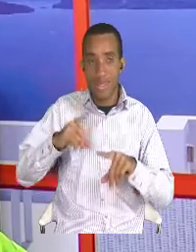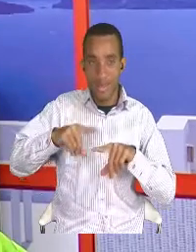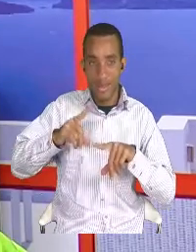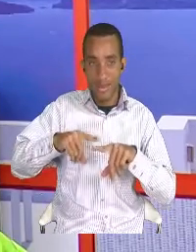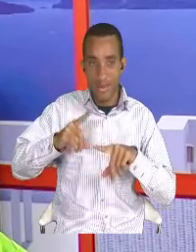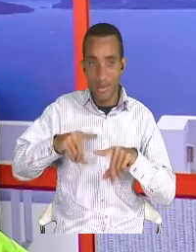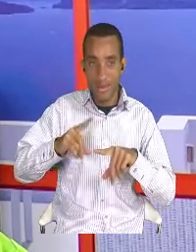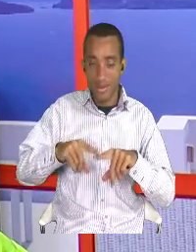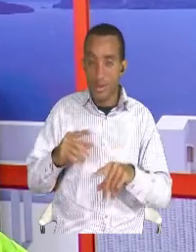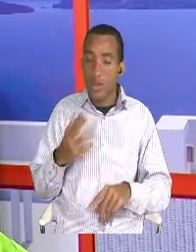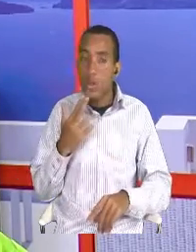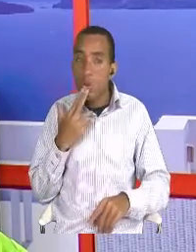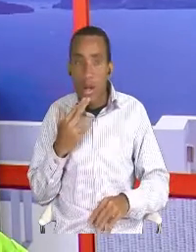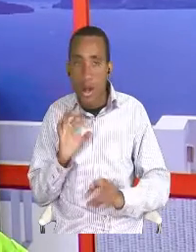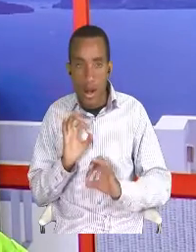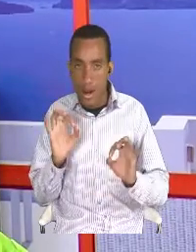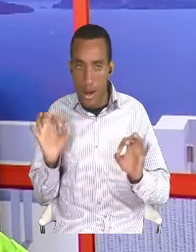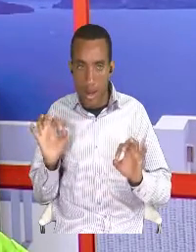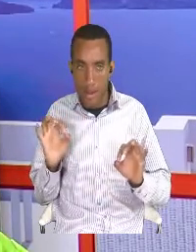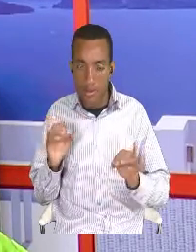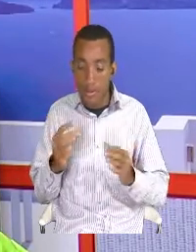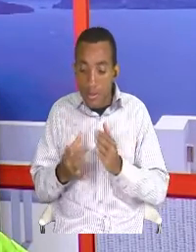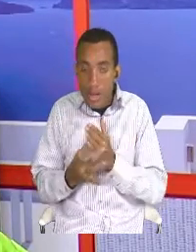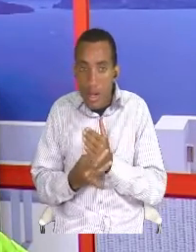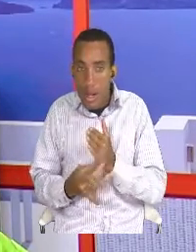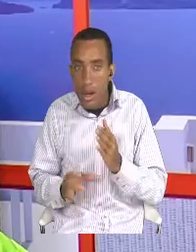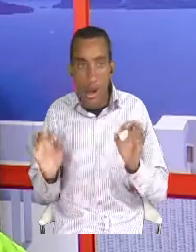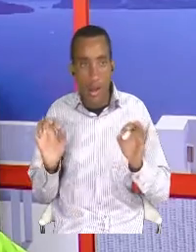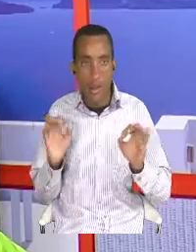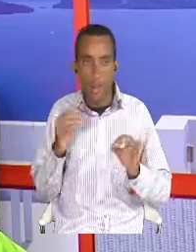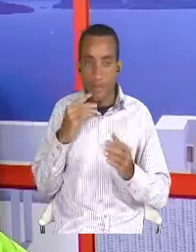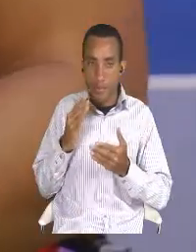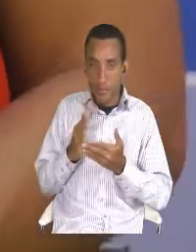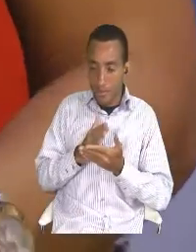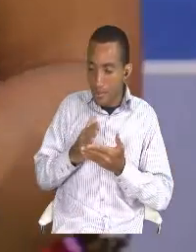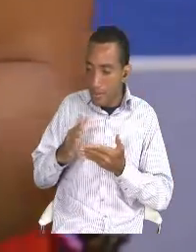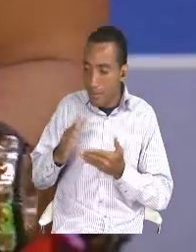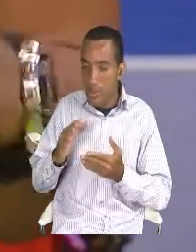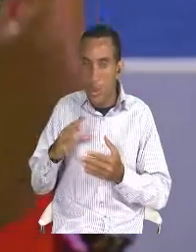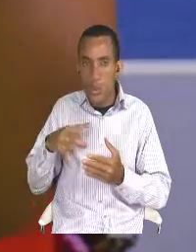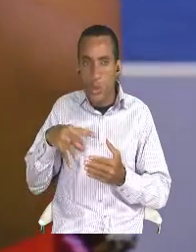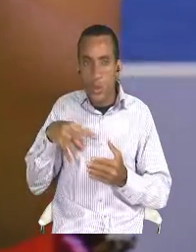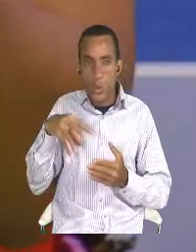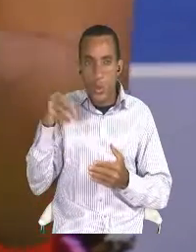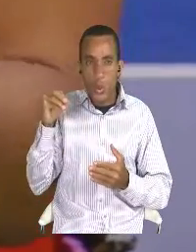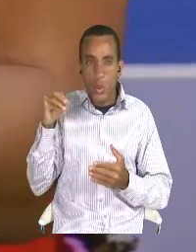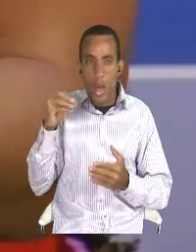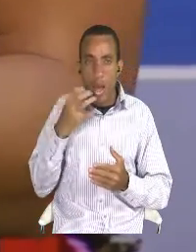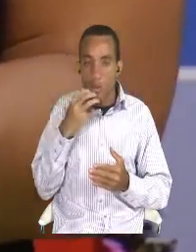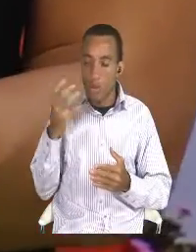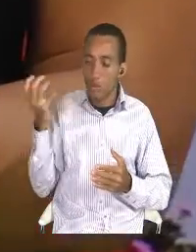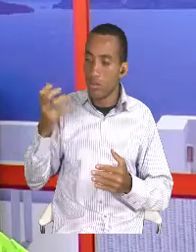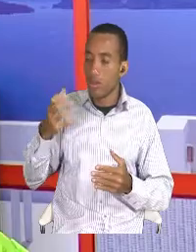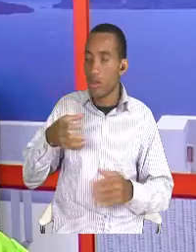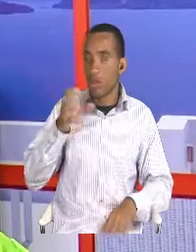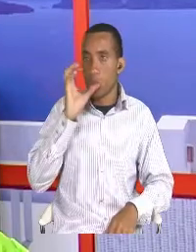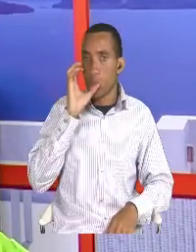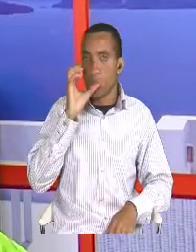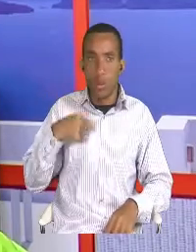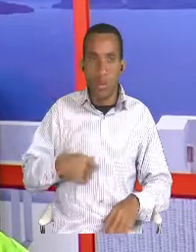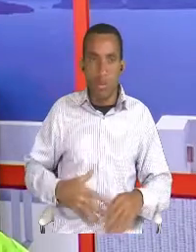y tiene aislado el almidón, que es el que nos da como dolor de estómago cuando nos tomamos un yogur normal. Un